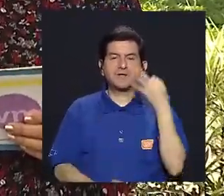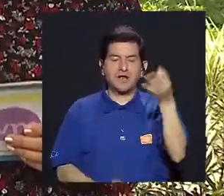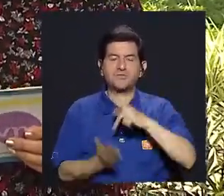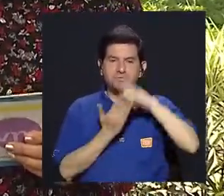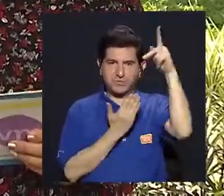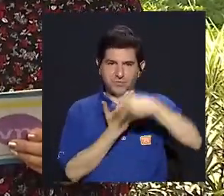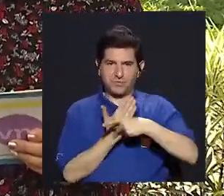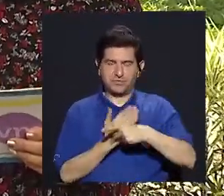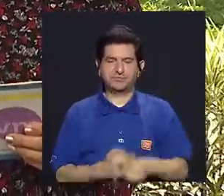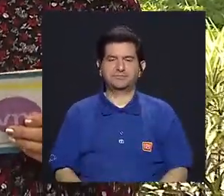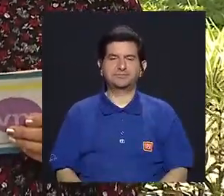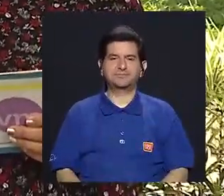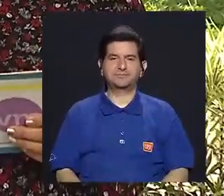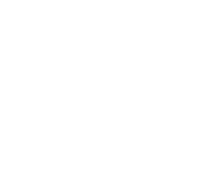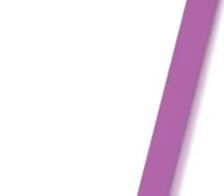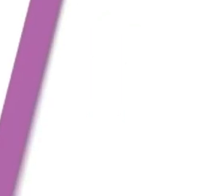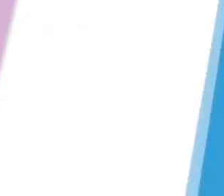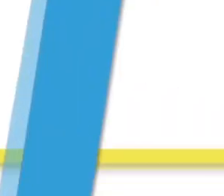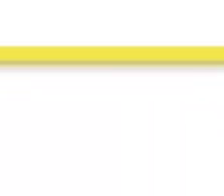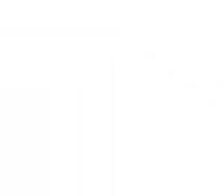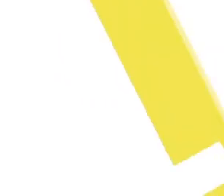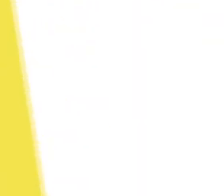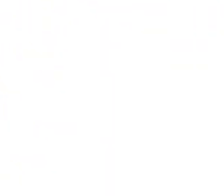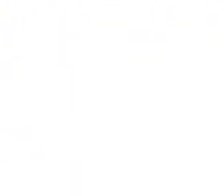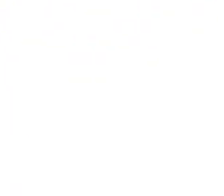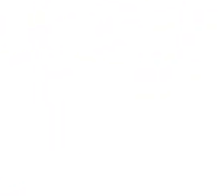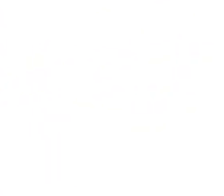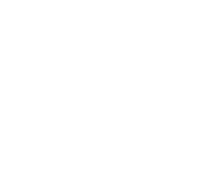en nuestra próxima edición hasta pronto